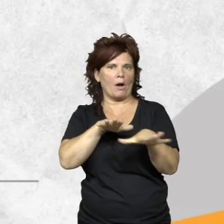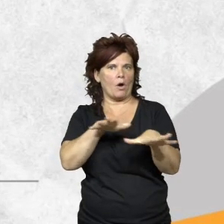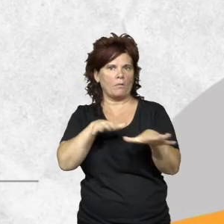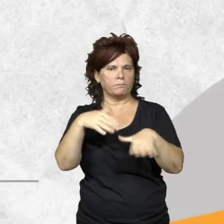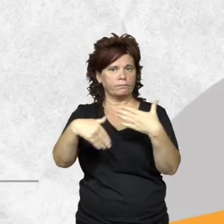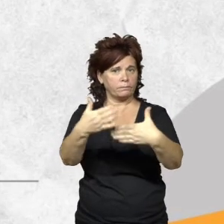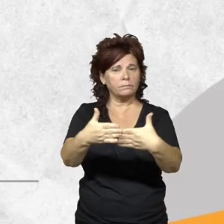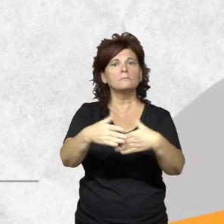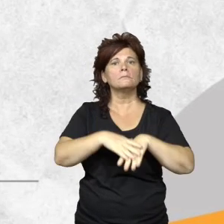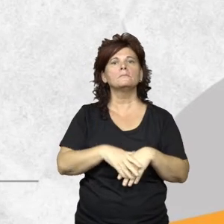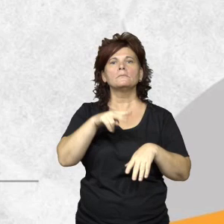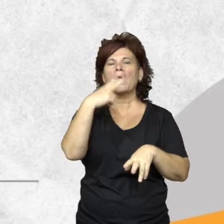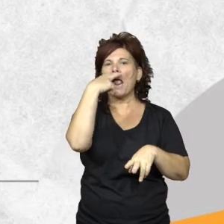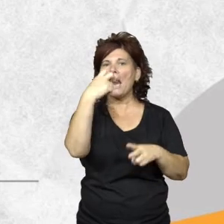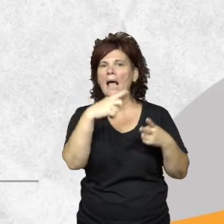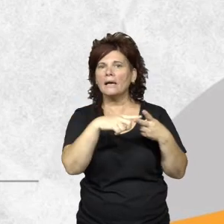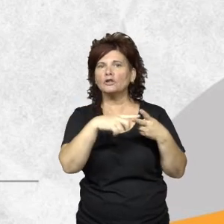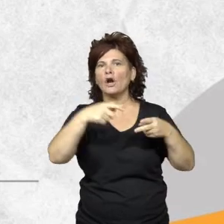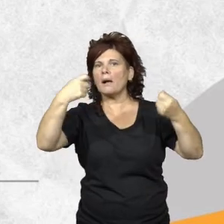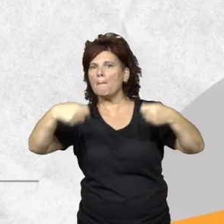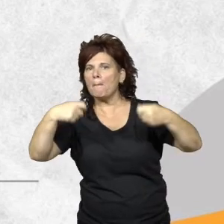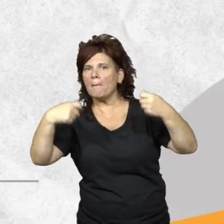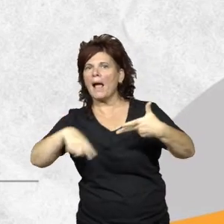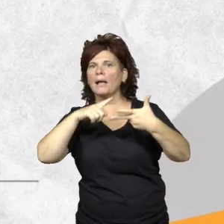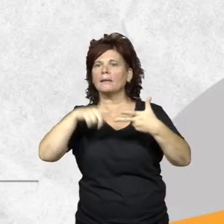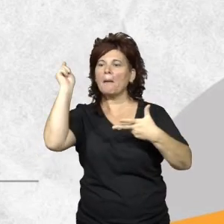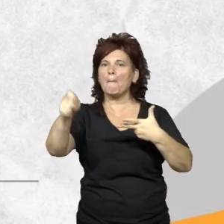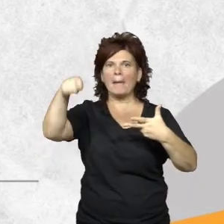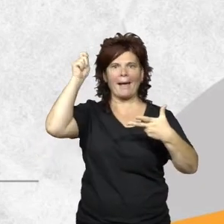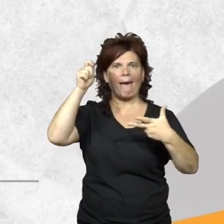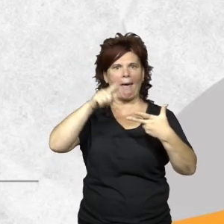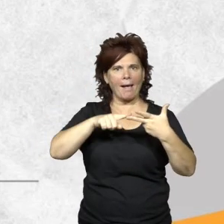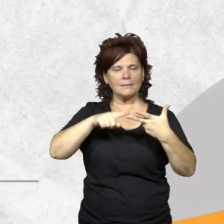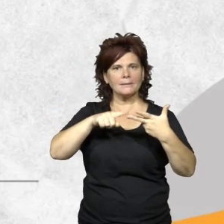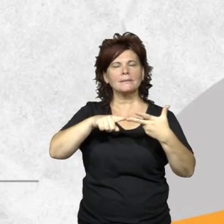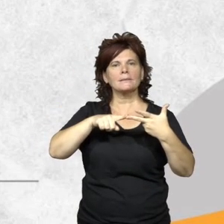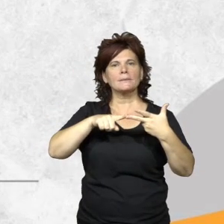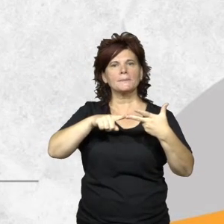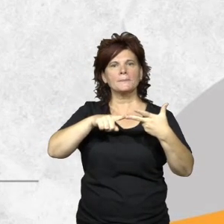Acá están las electrónicas, las plásticas, las pesqueras.